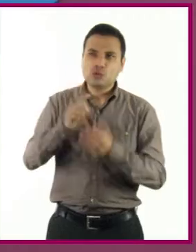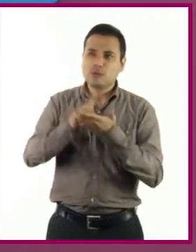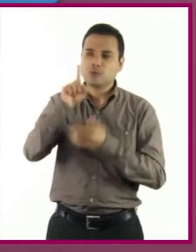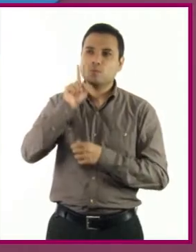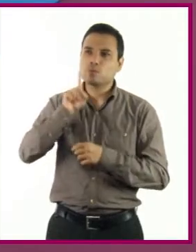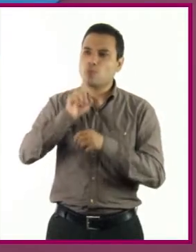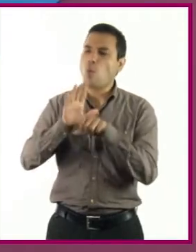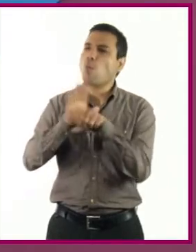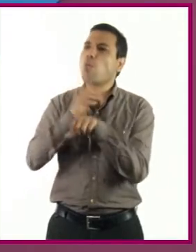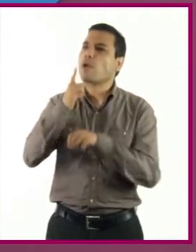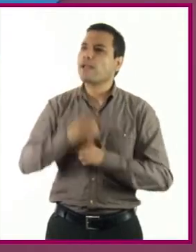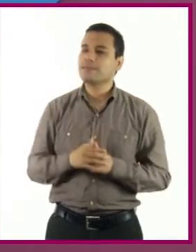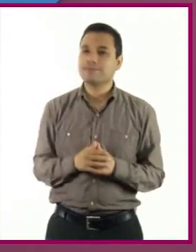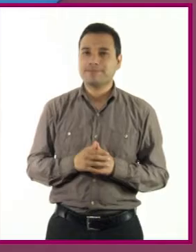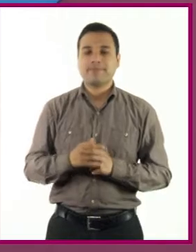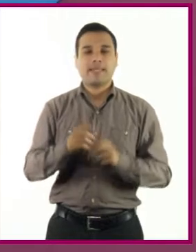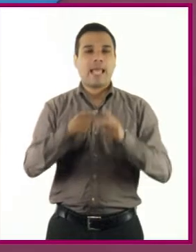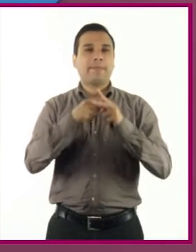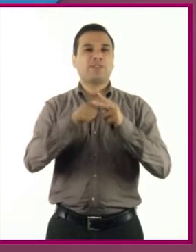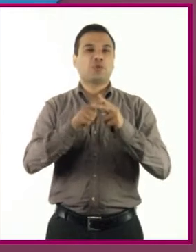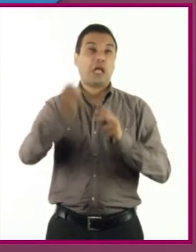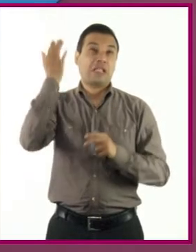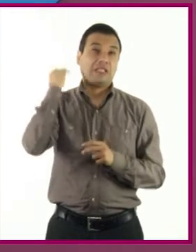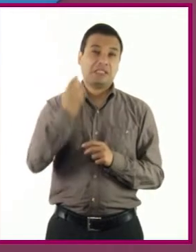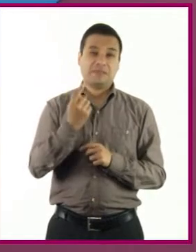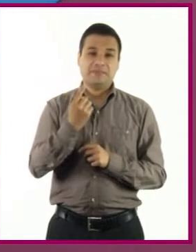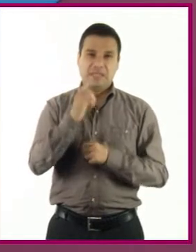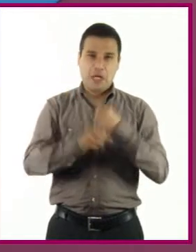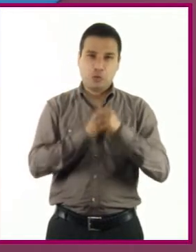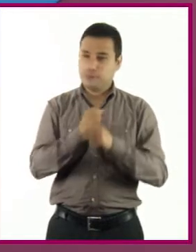mujeres. Todo comenzó allá por el año de